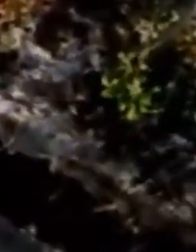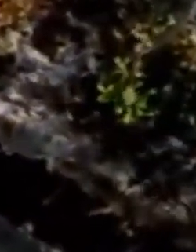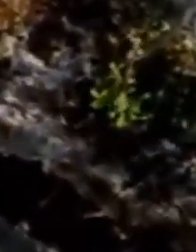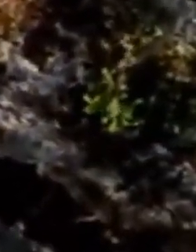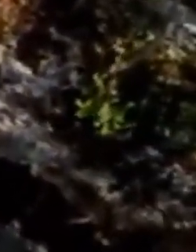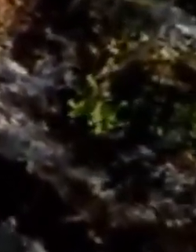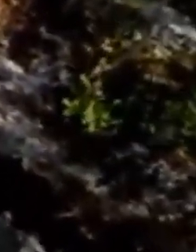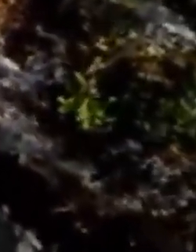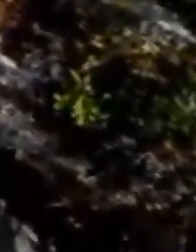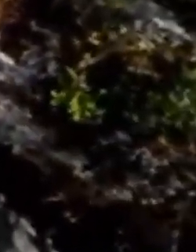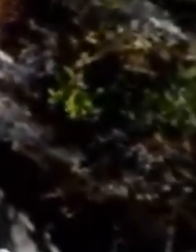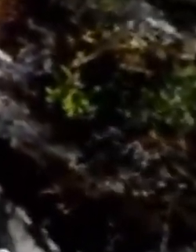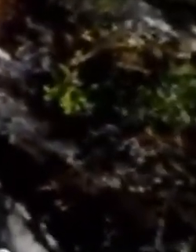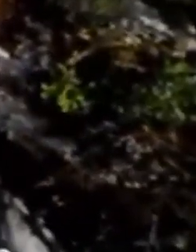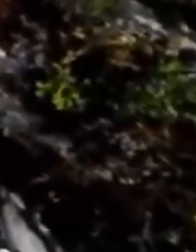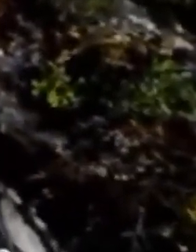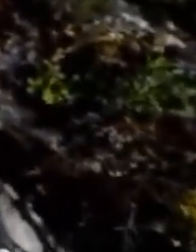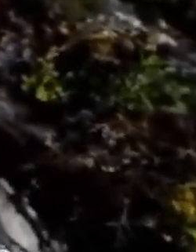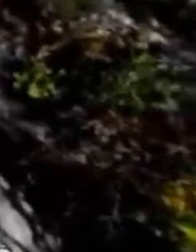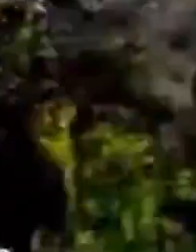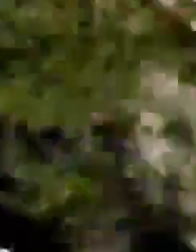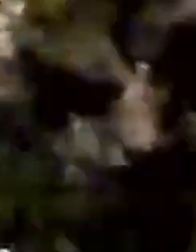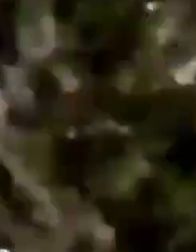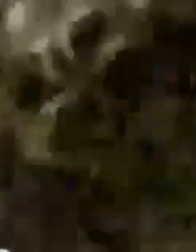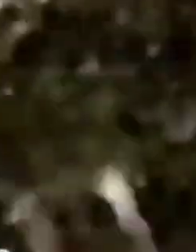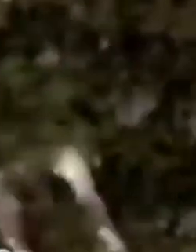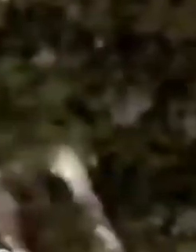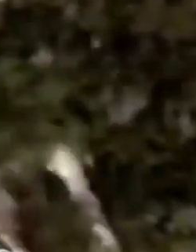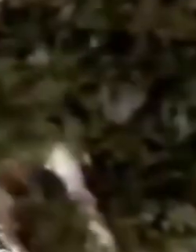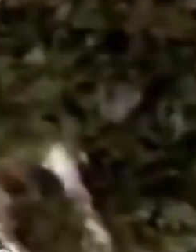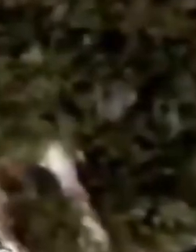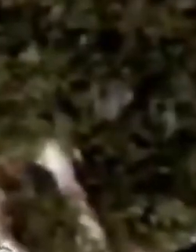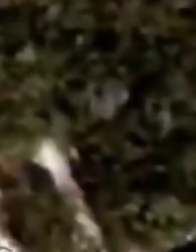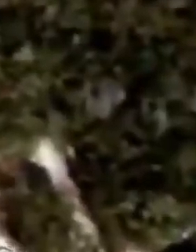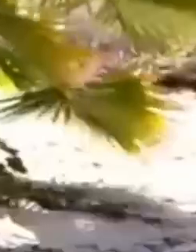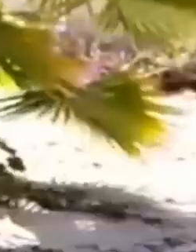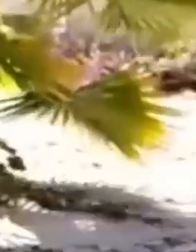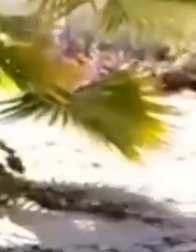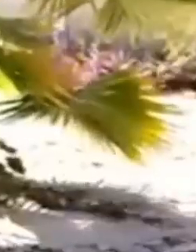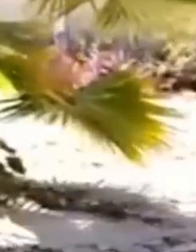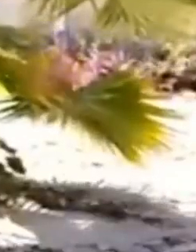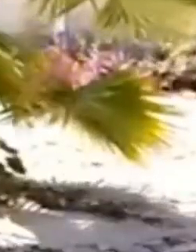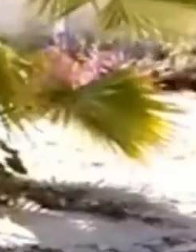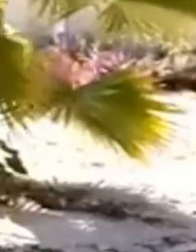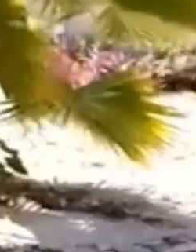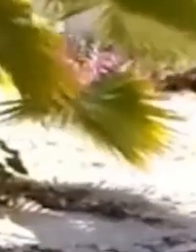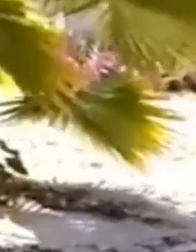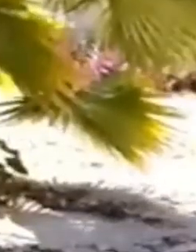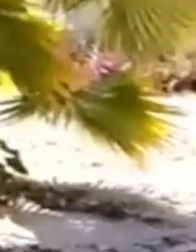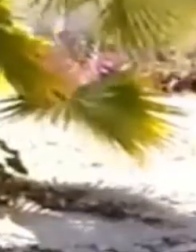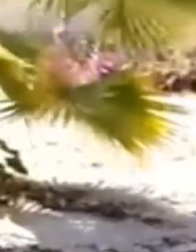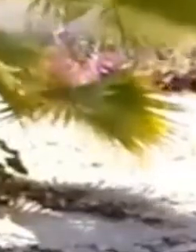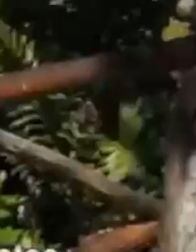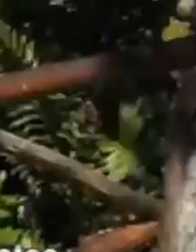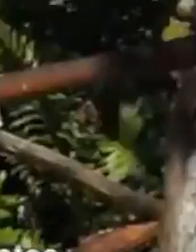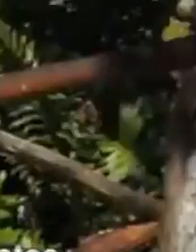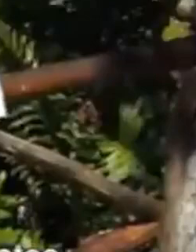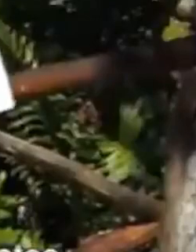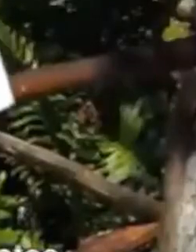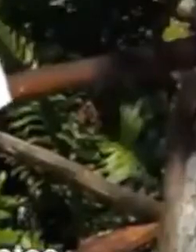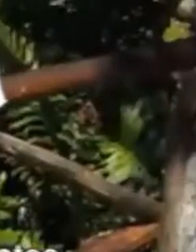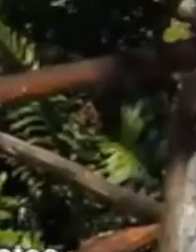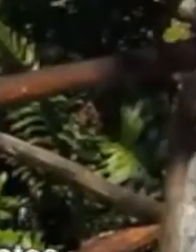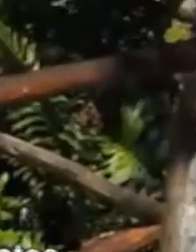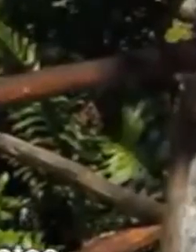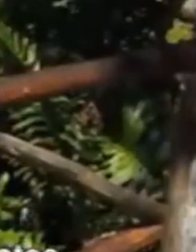La obra del Tren Maya se van a hacer alejados de los cenotes, van a estar en las áreas elevadas.